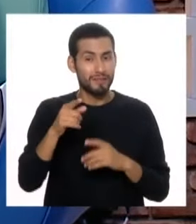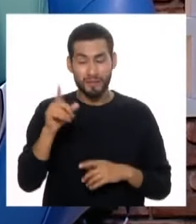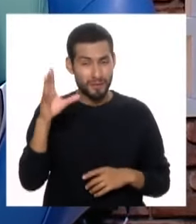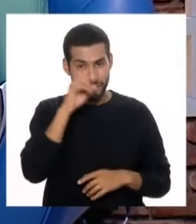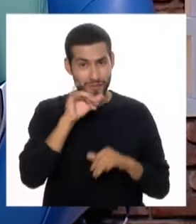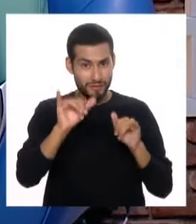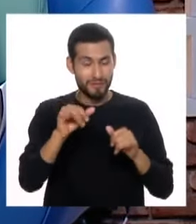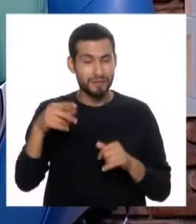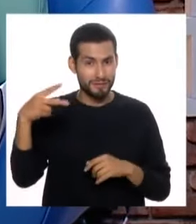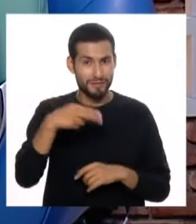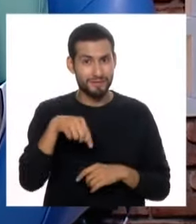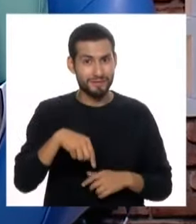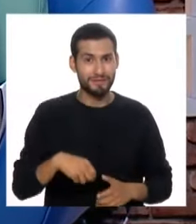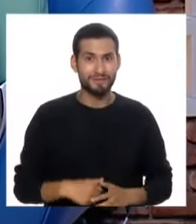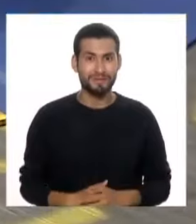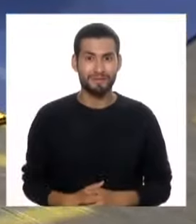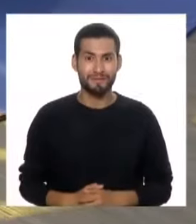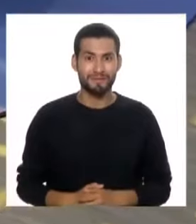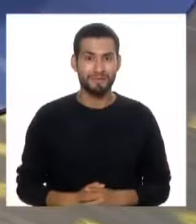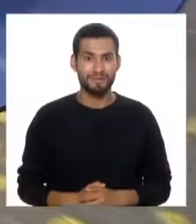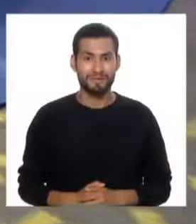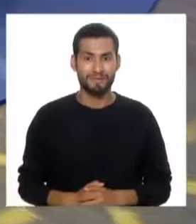muevas, nos vamos a la pausa.